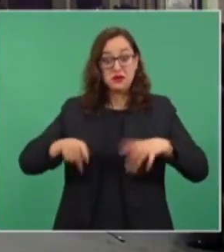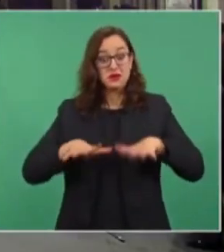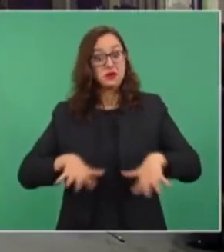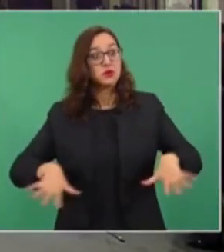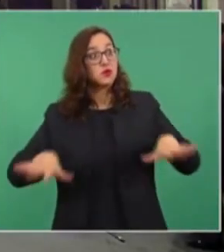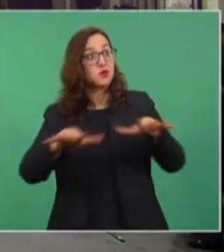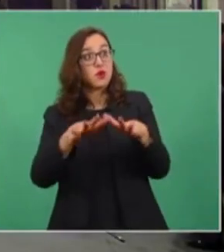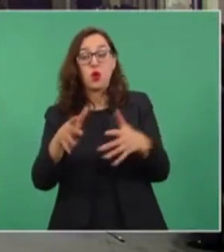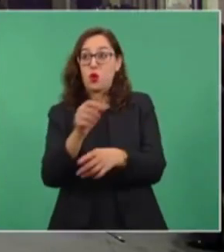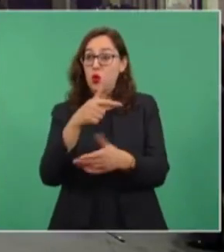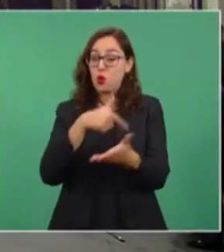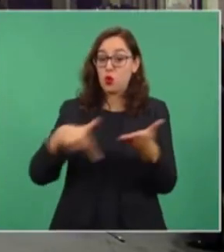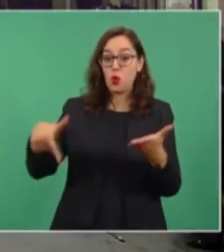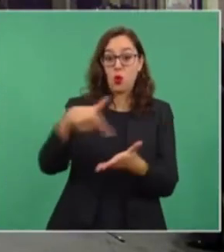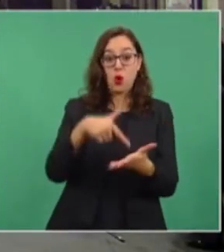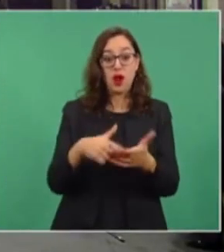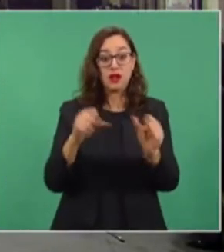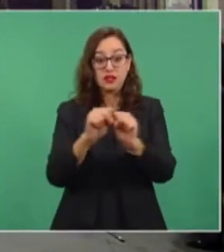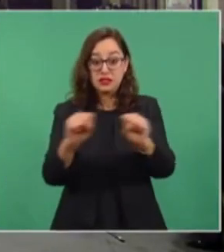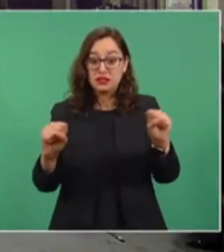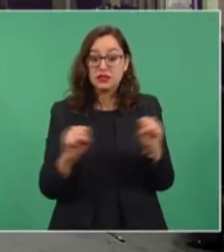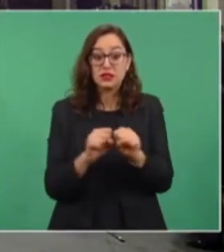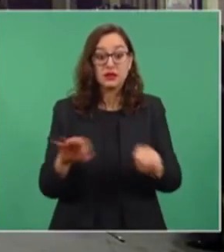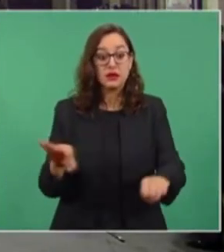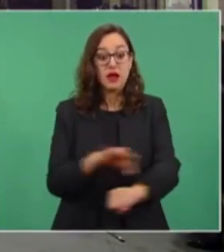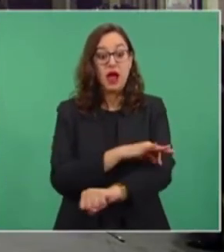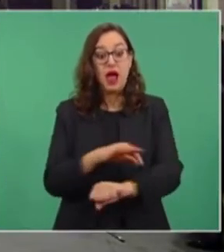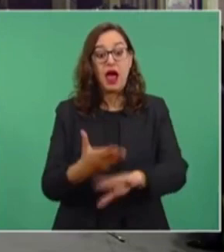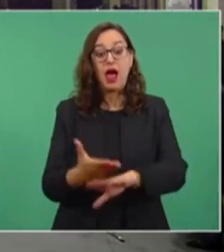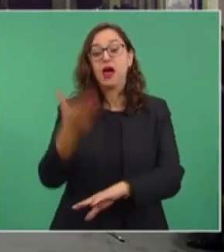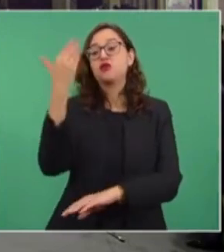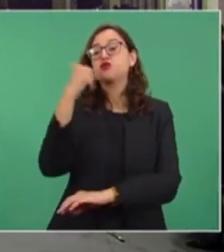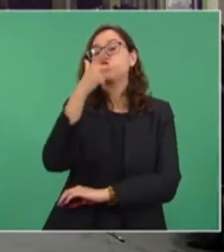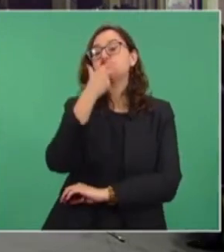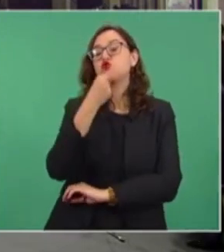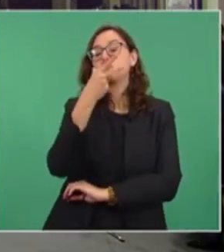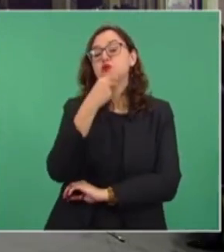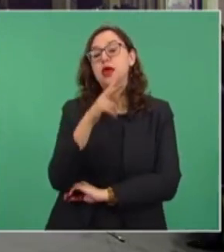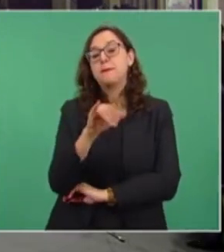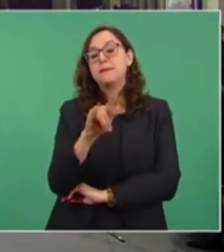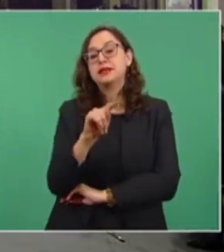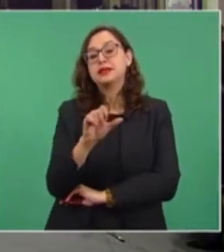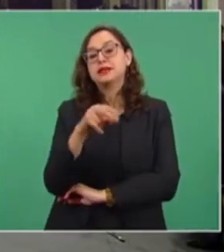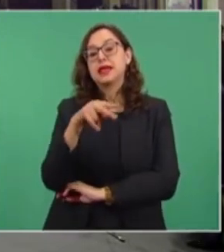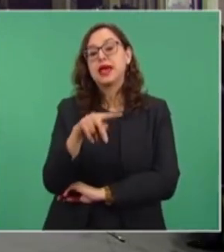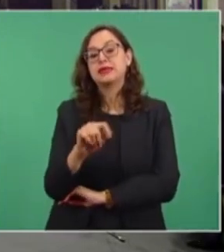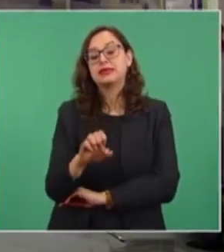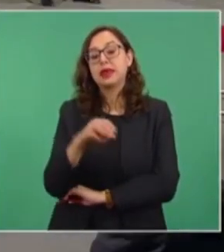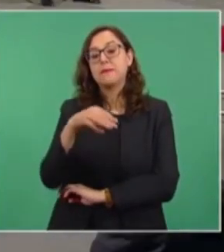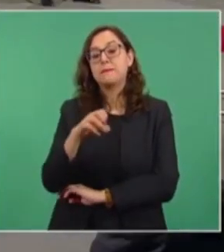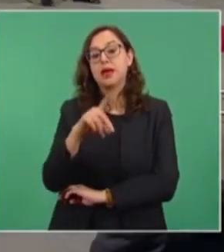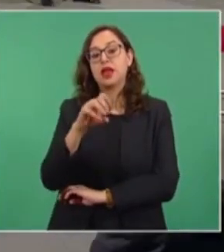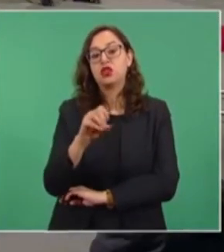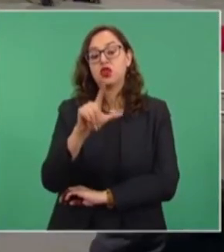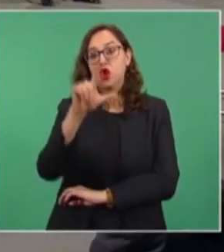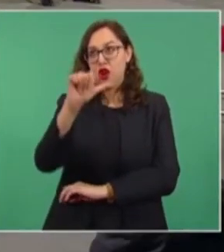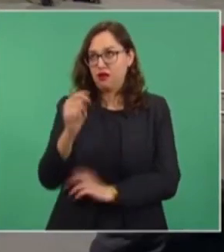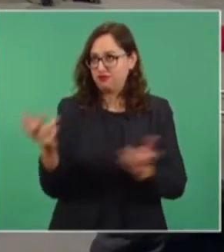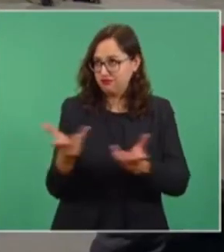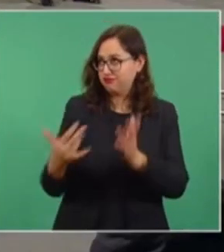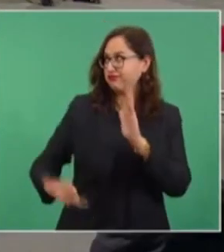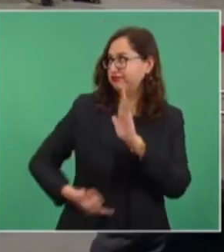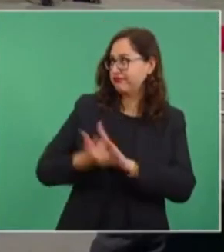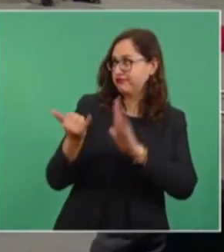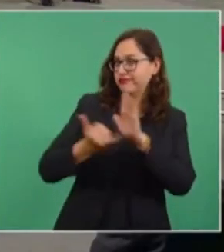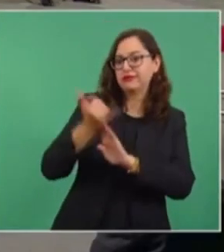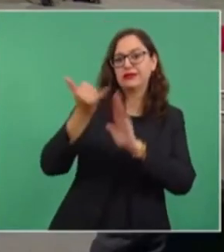el Salón Tesorería, diseño de Vicente Mendiola Quesada en 1929. O sea, la arquitectura está presente